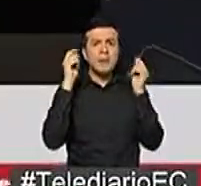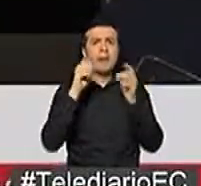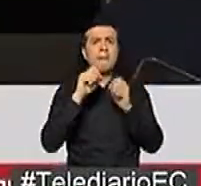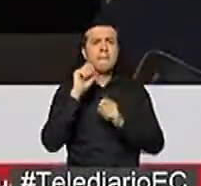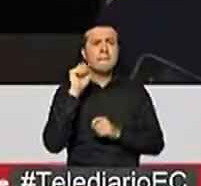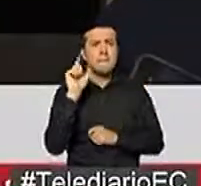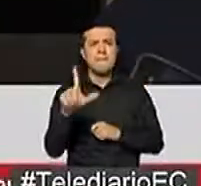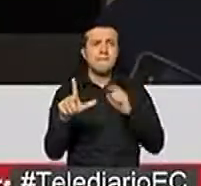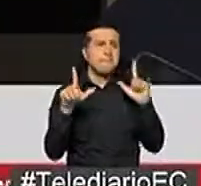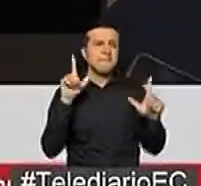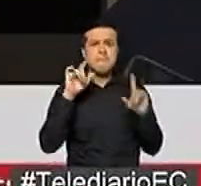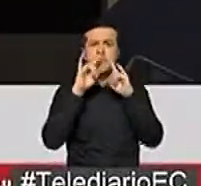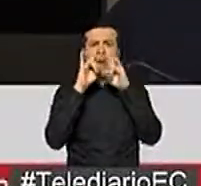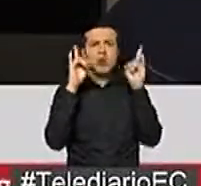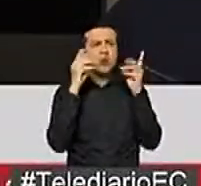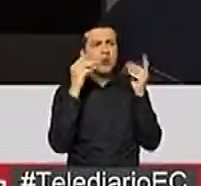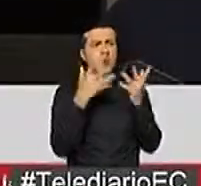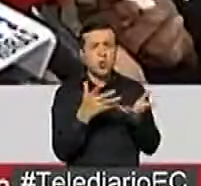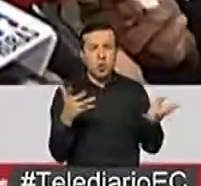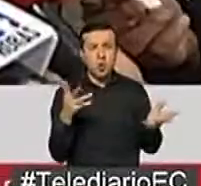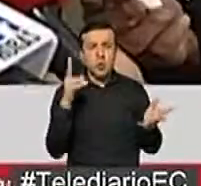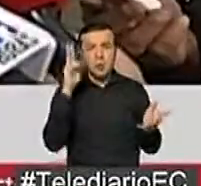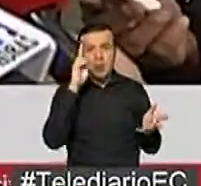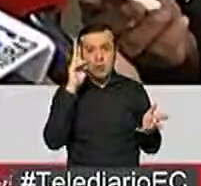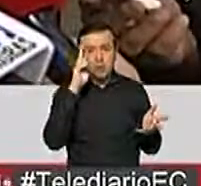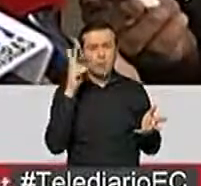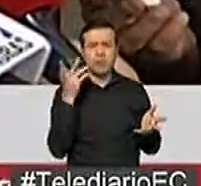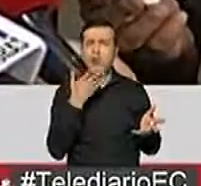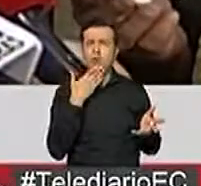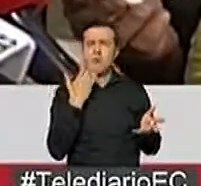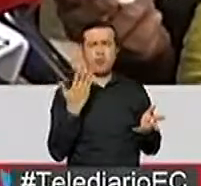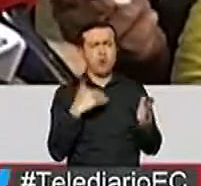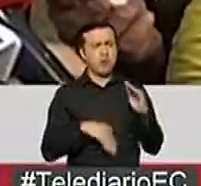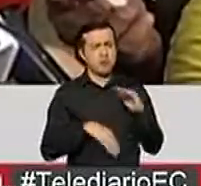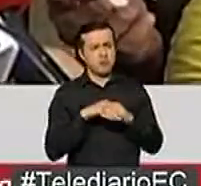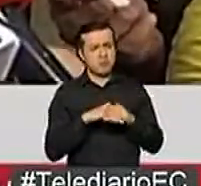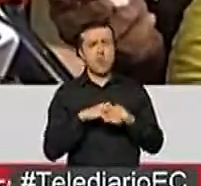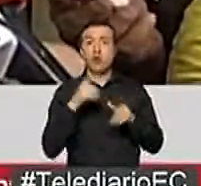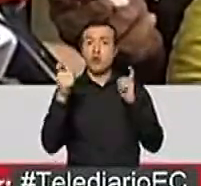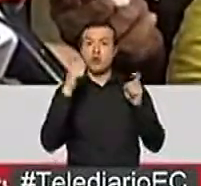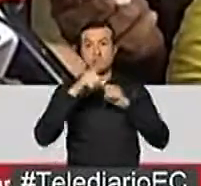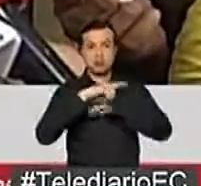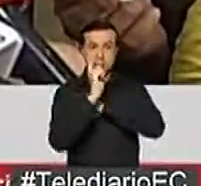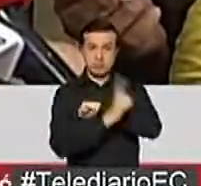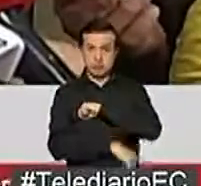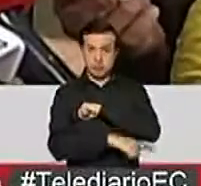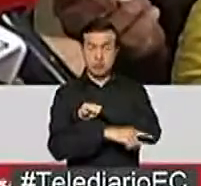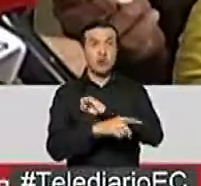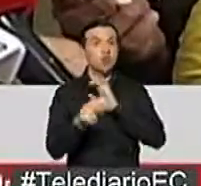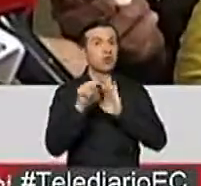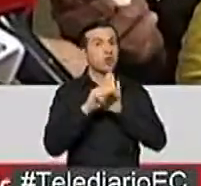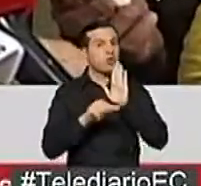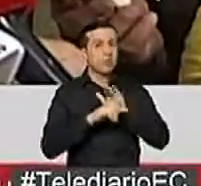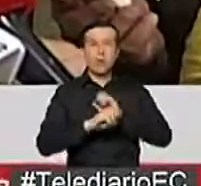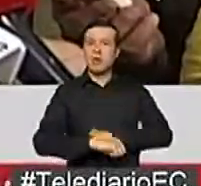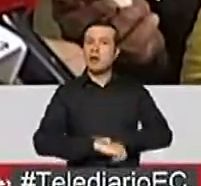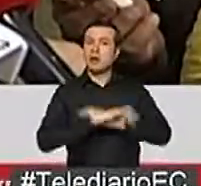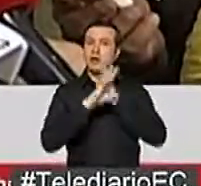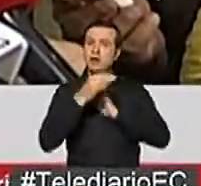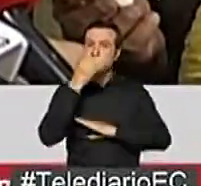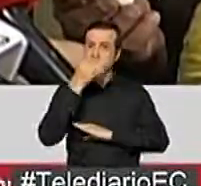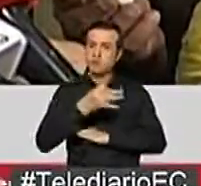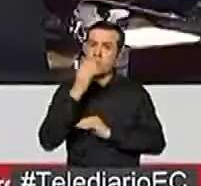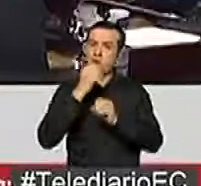millonarias, conociendo claramente que existe un techo. Lo que es el control y sanción, para que hayan normas claras de